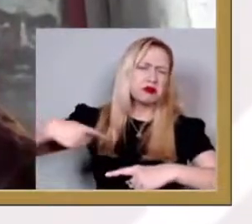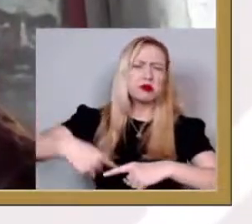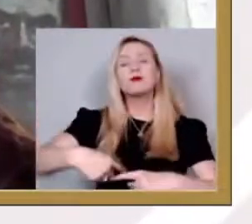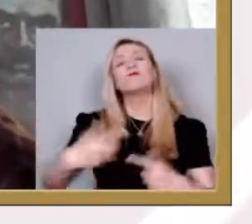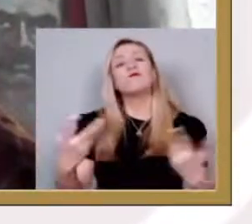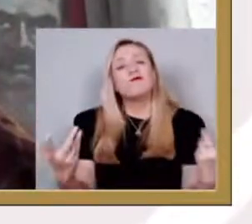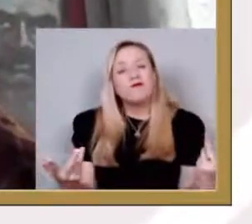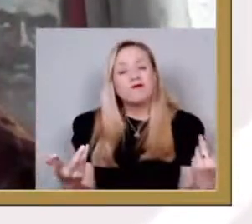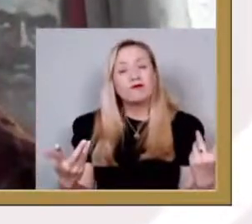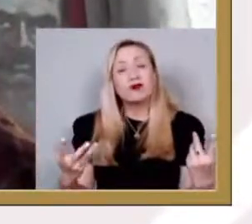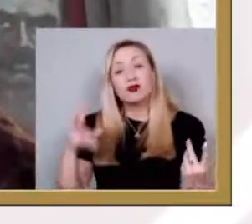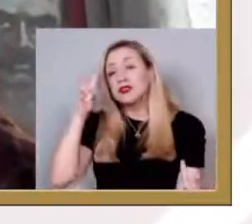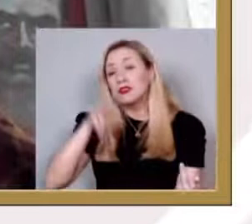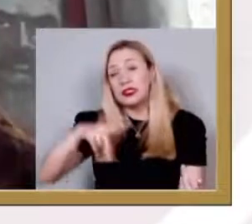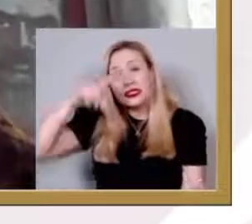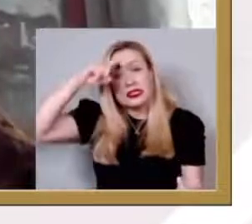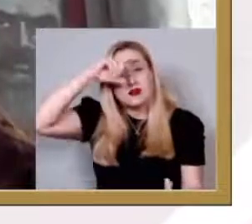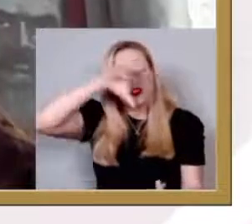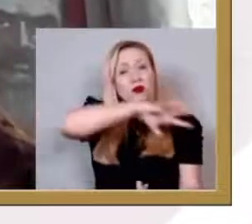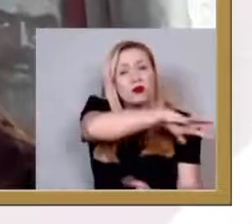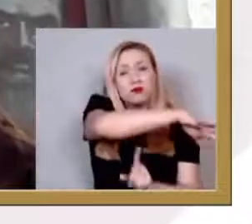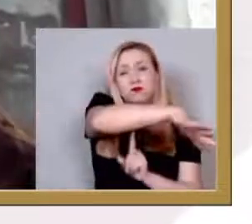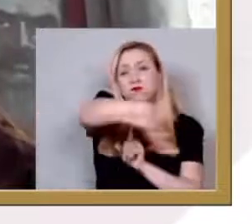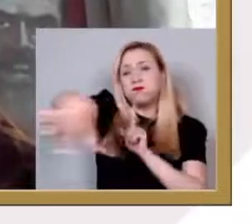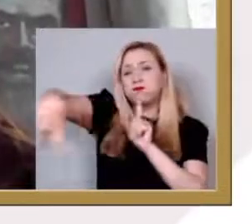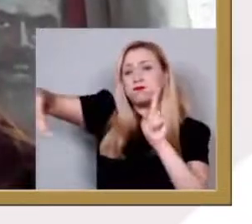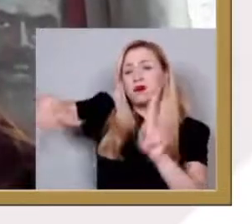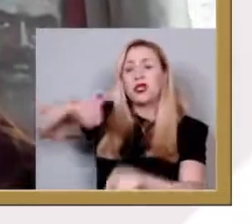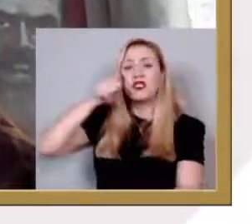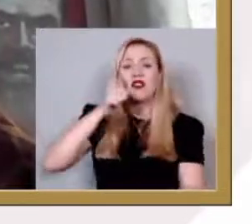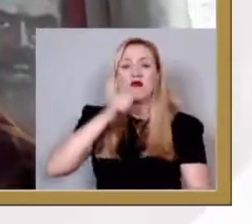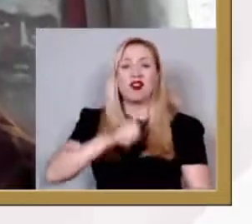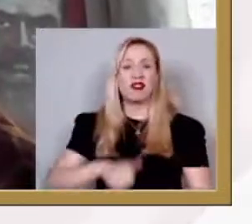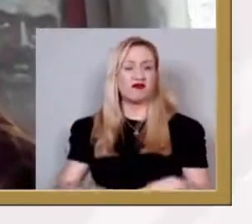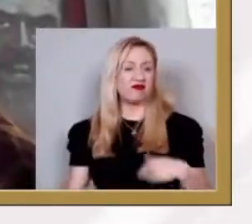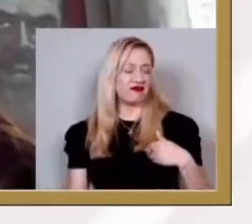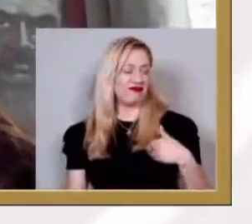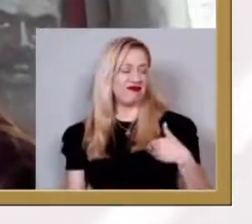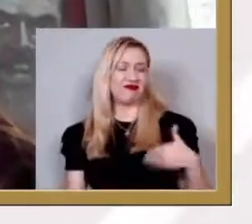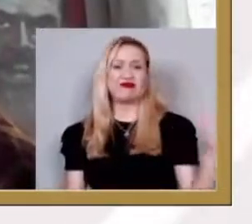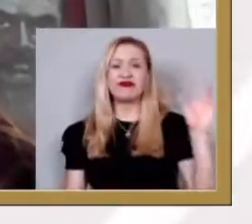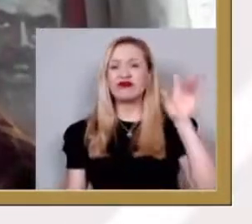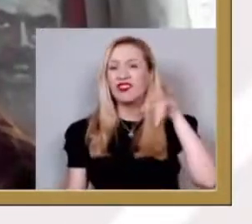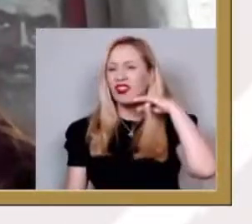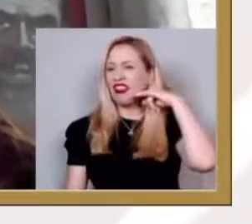a un complejo sistema fincado en la cultura de desprecio hacia la